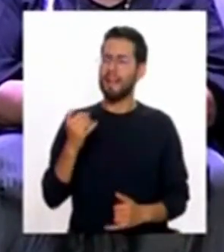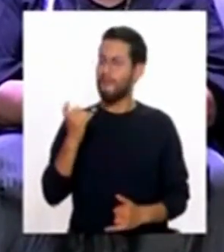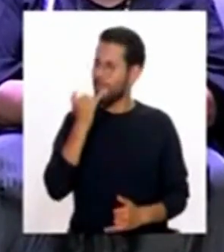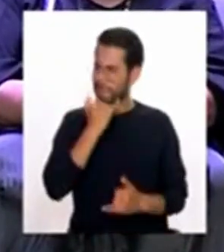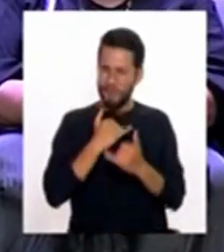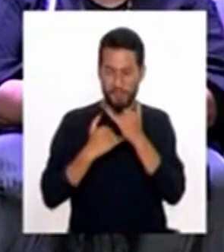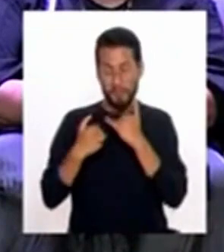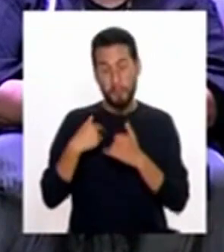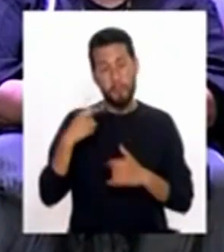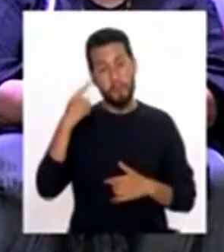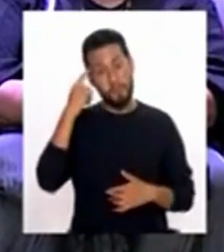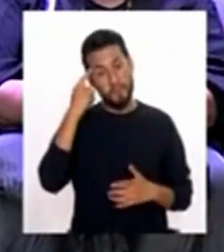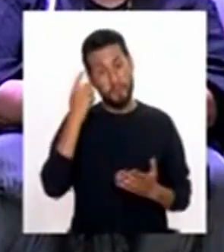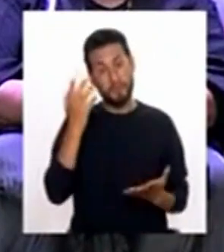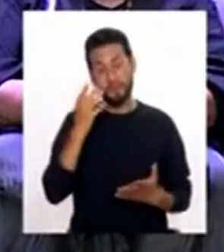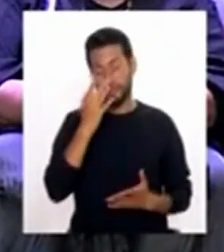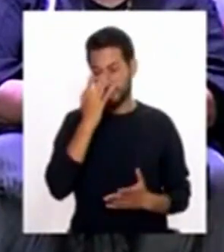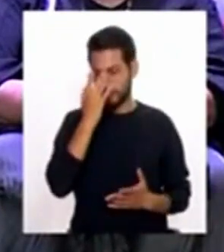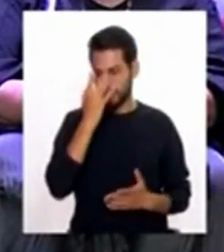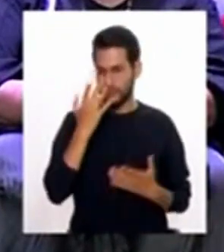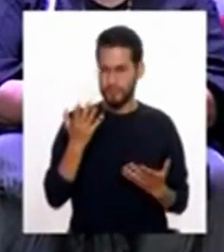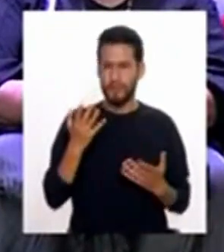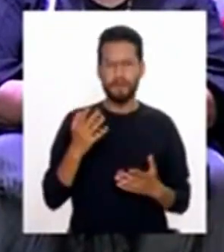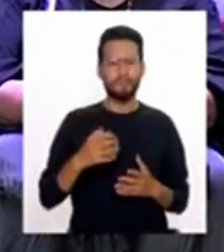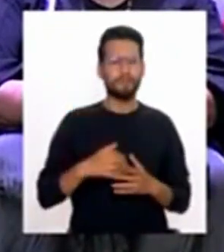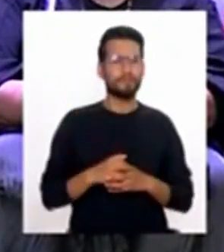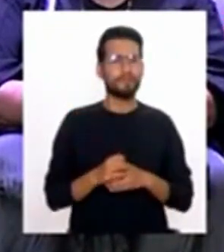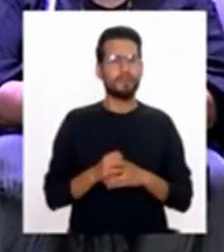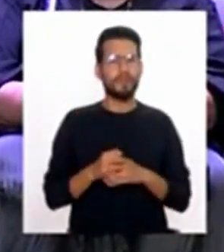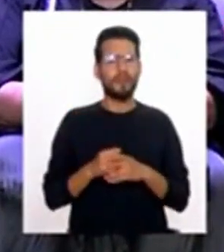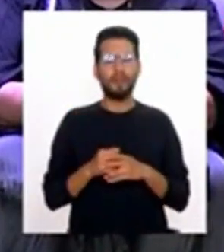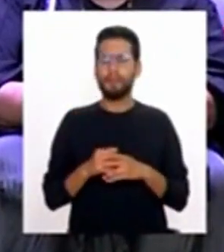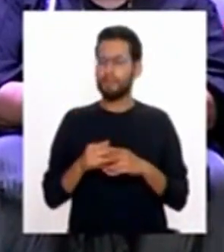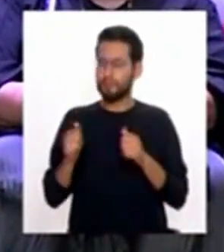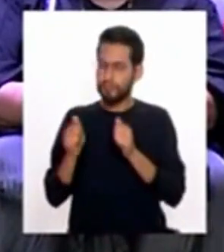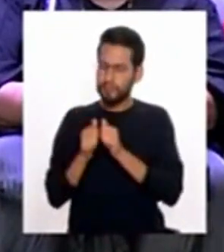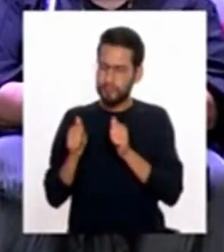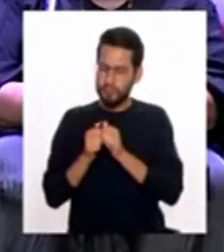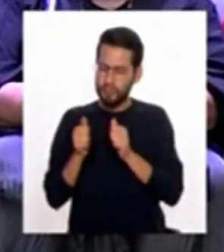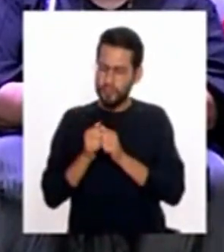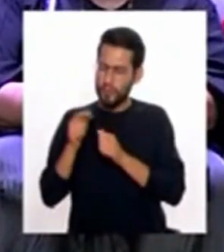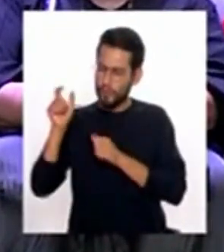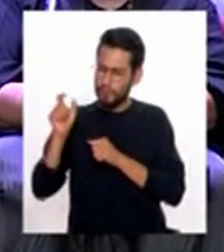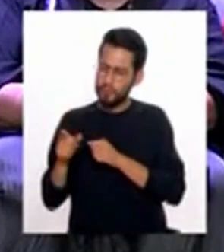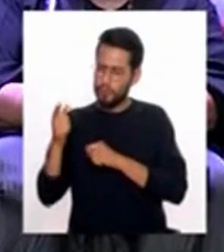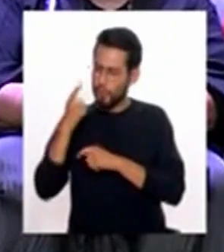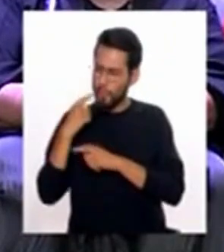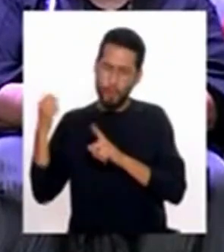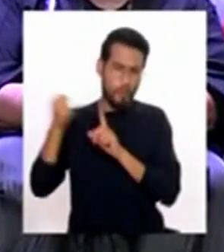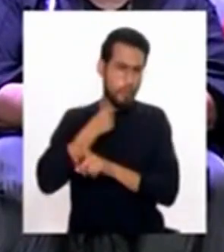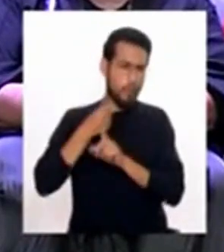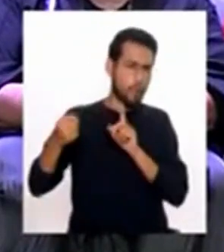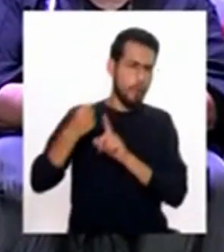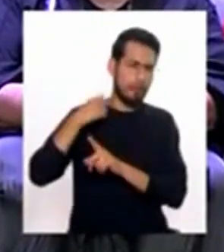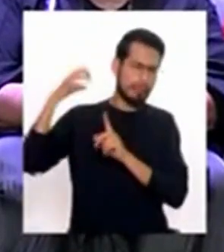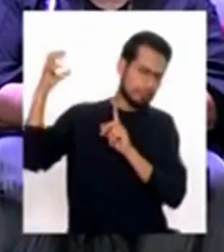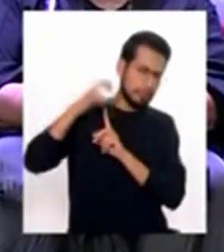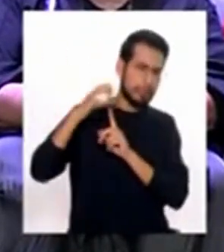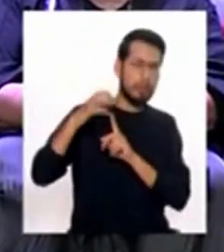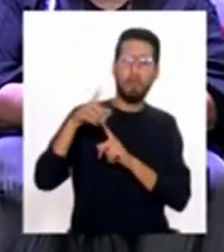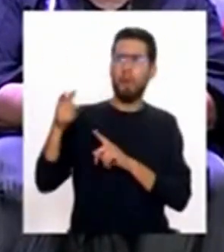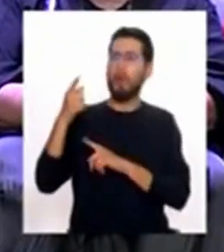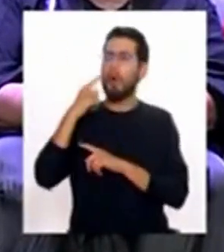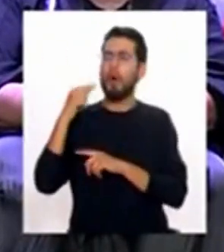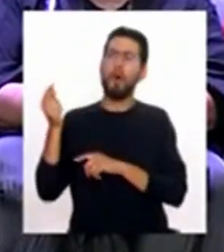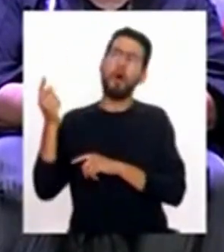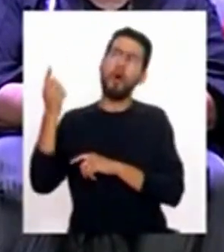equivocadas, pienso yo, que se quedan al lado de las parejas que los golpean, que los maltratan, porque ellos son